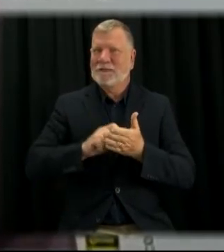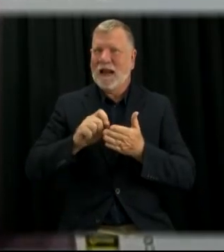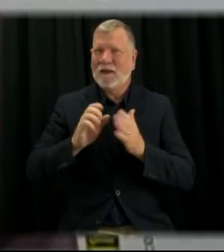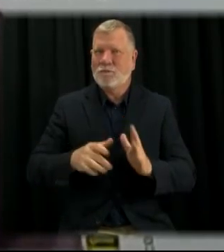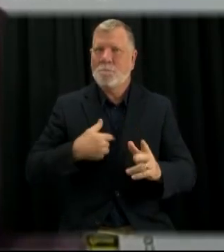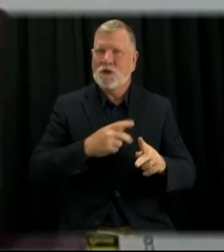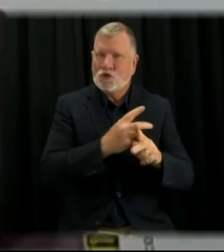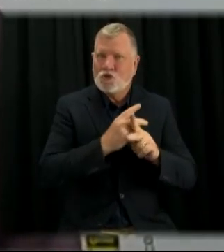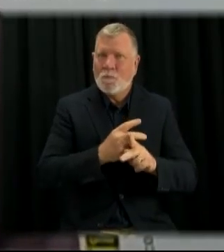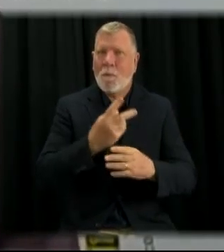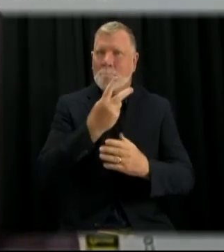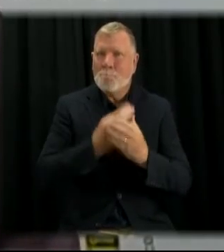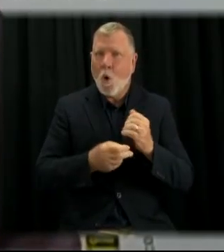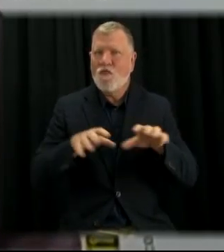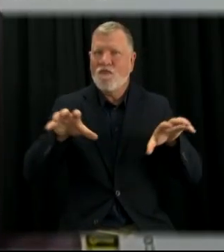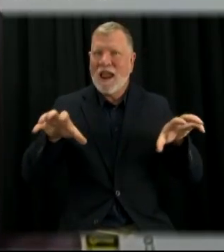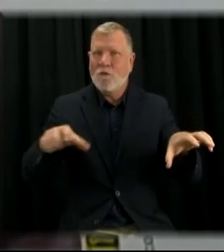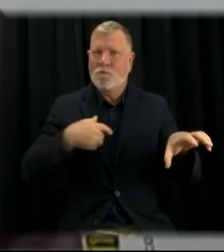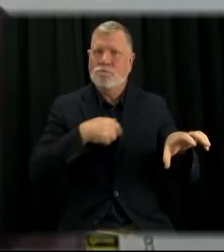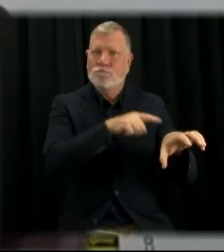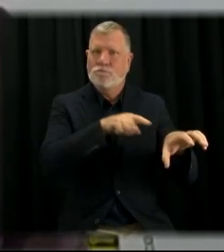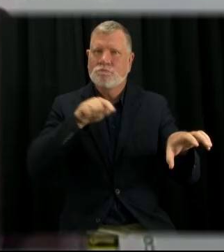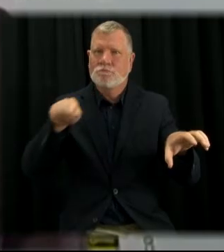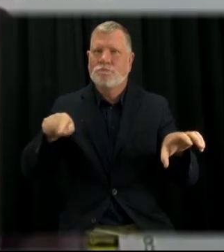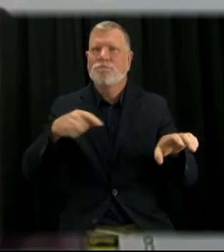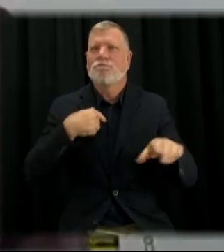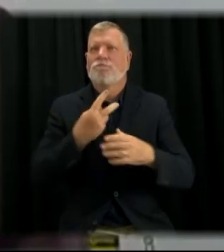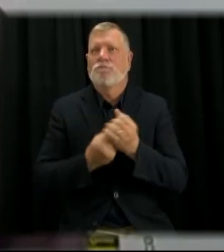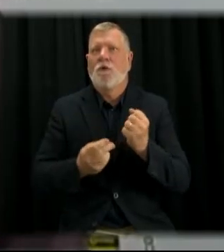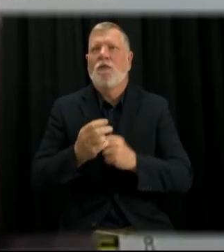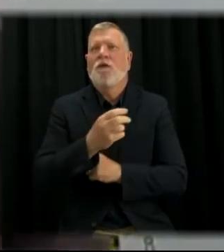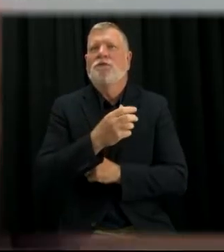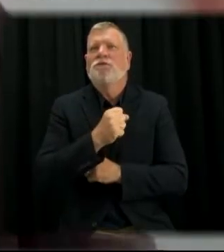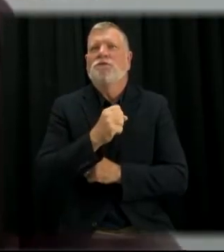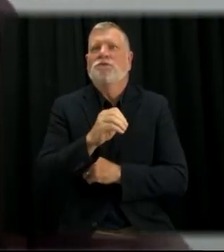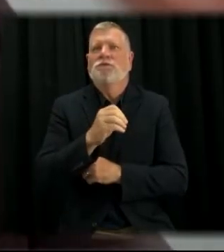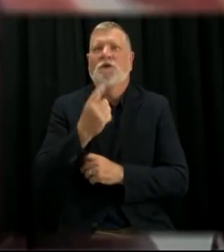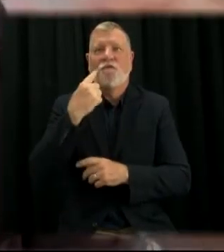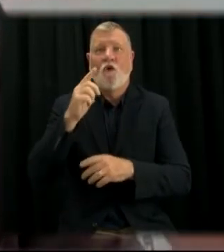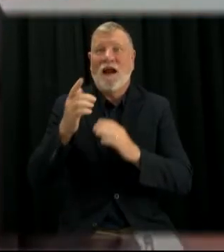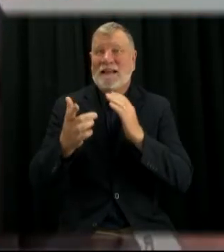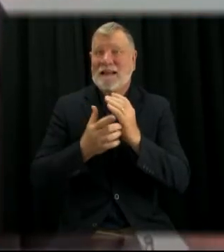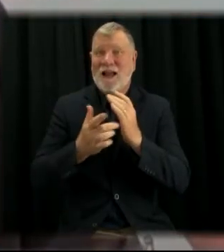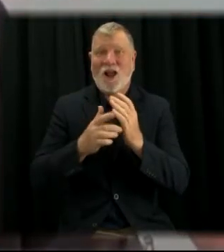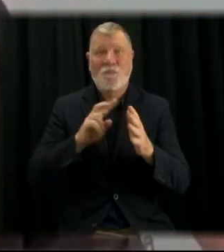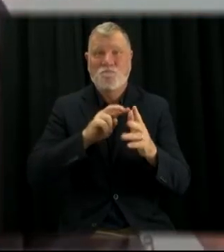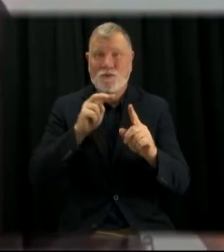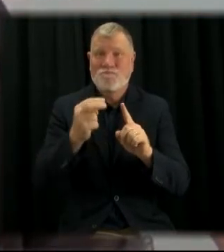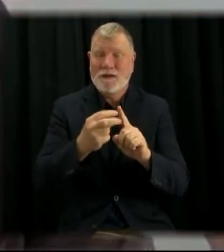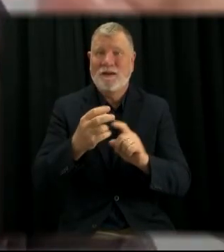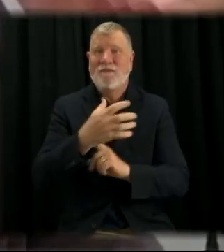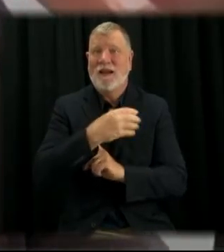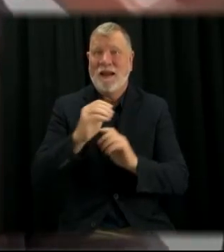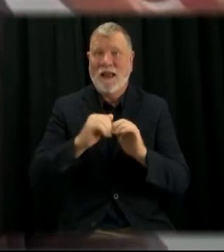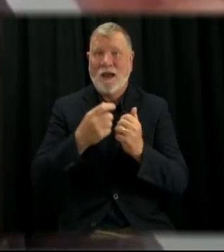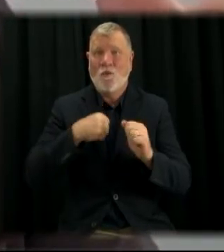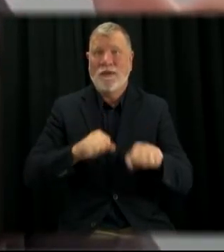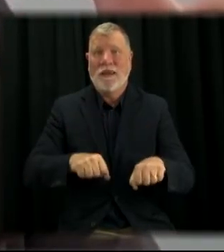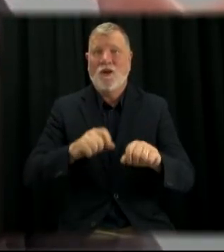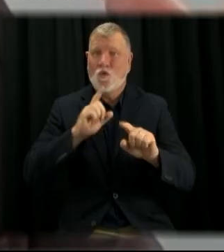secretario que estamos supervisando las mismas áreas. Desde la